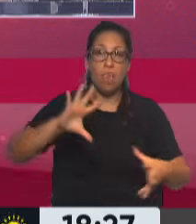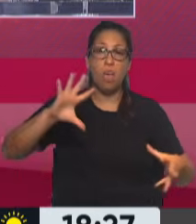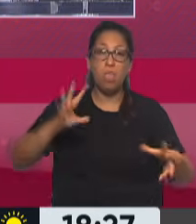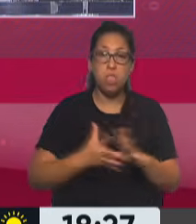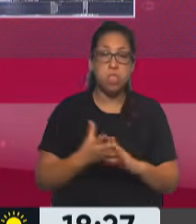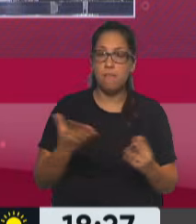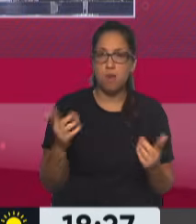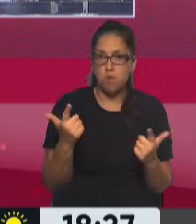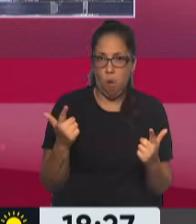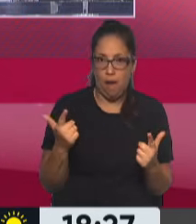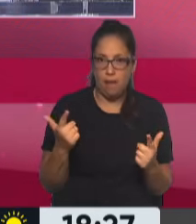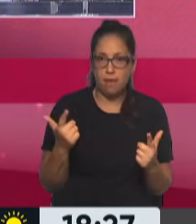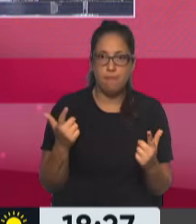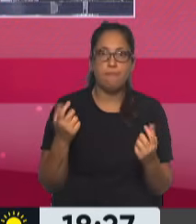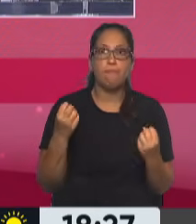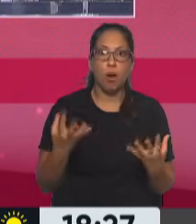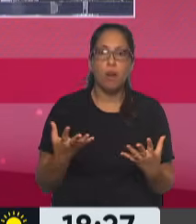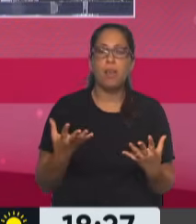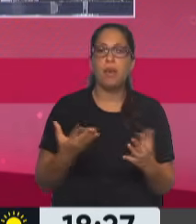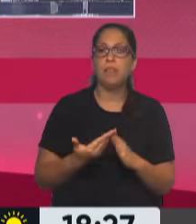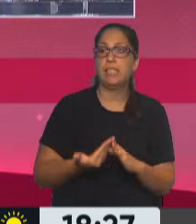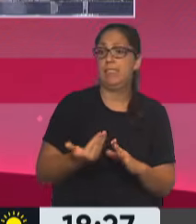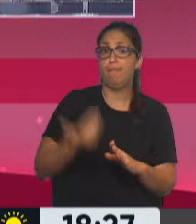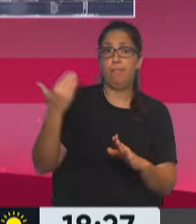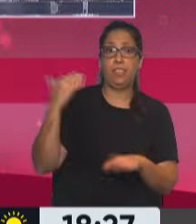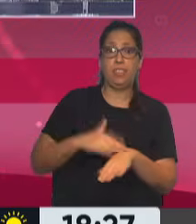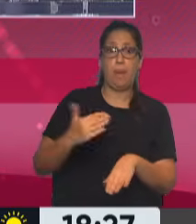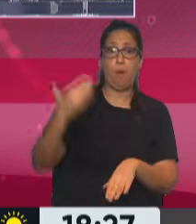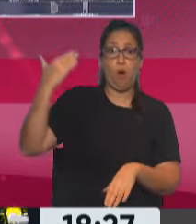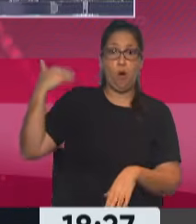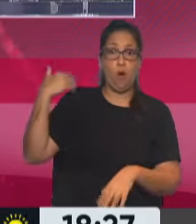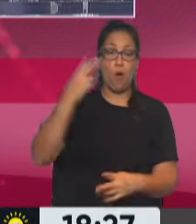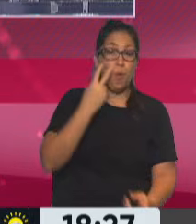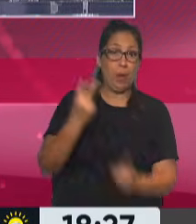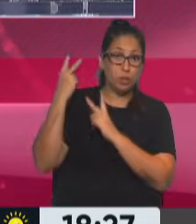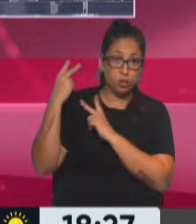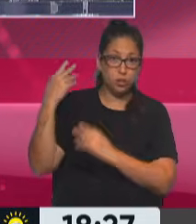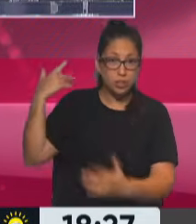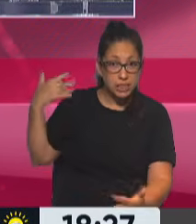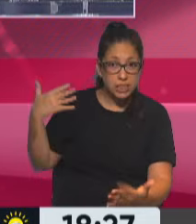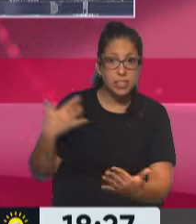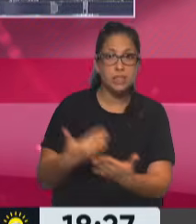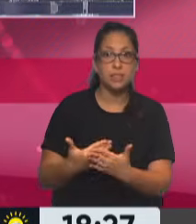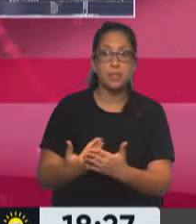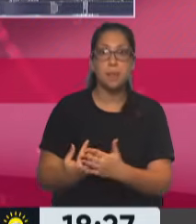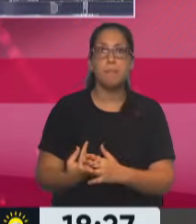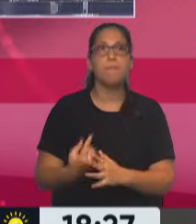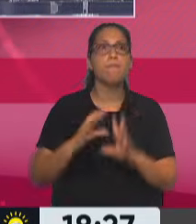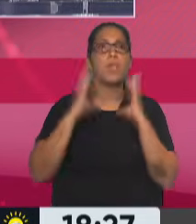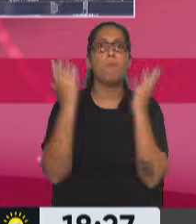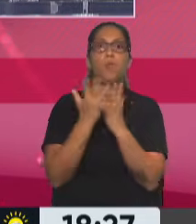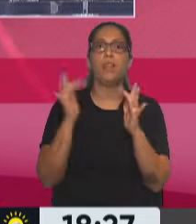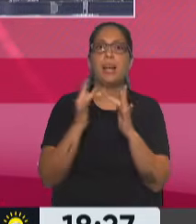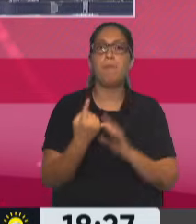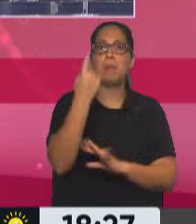no tenemos indicios? Porque si rápidamente hacemos una evolución cronológica, la primera, en el mundo de Internet, la primera